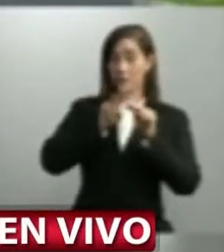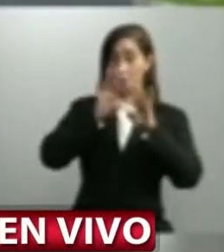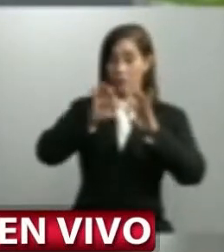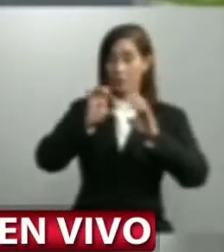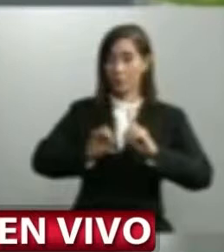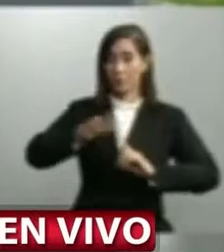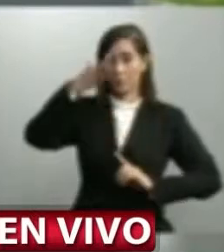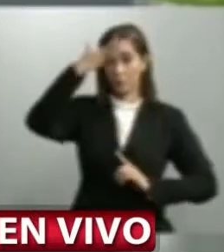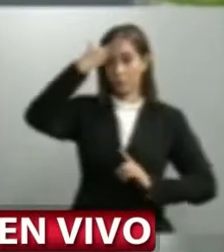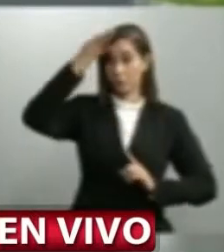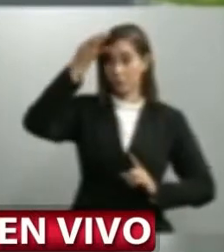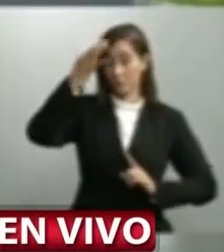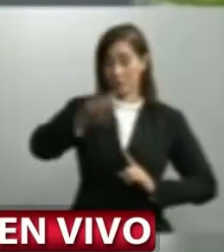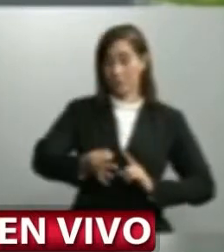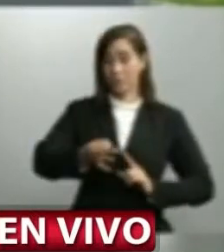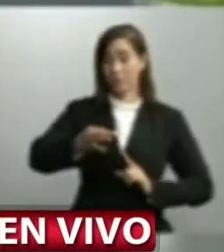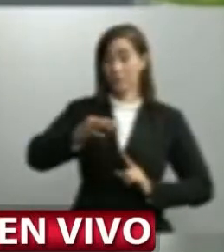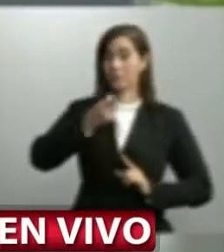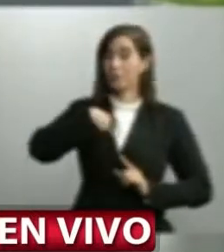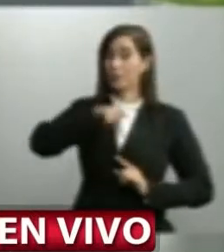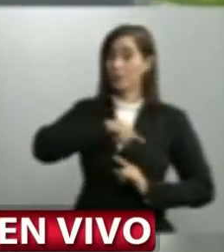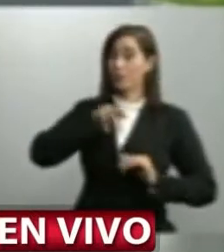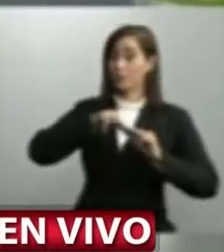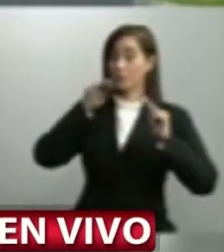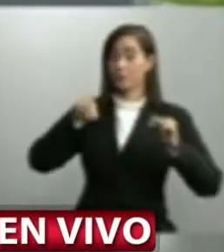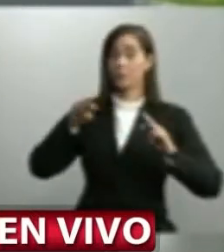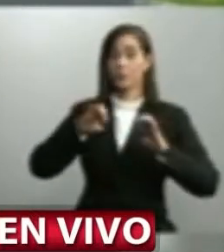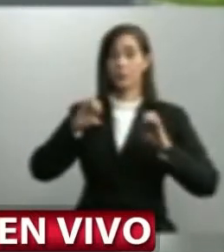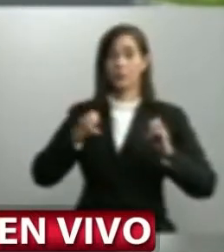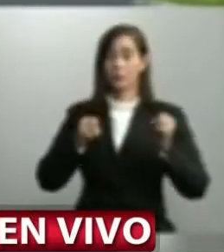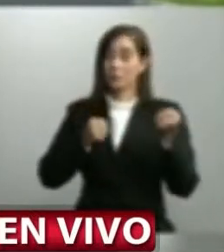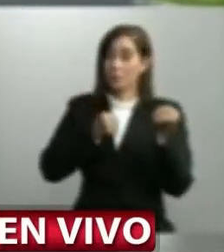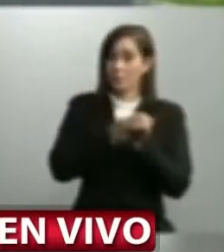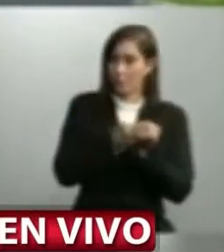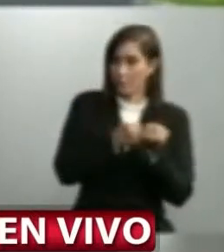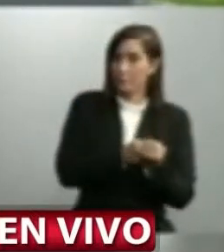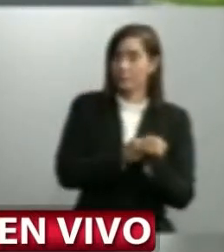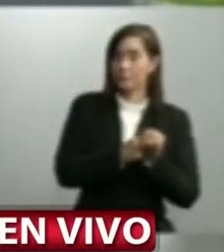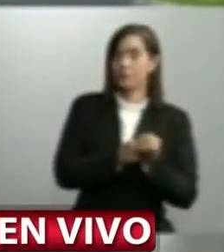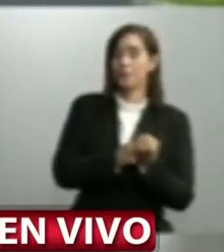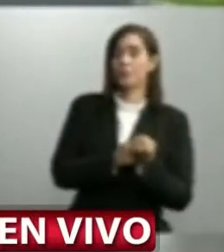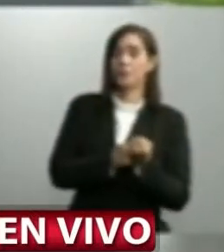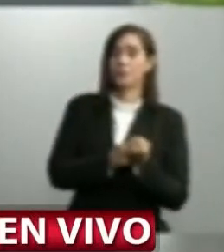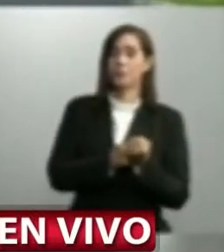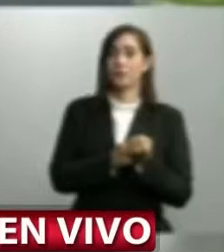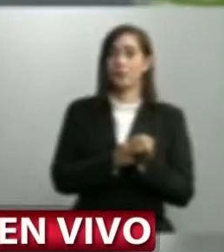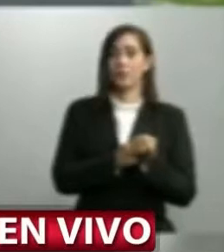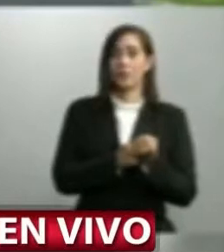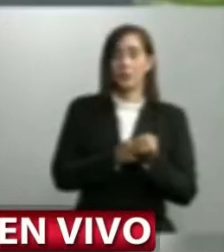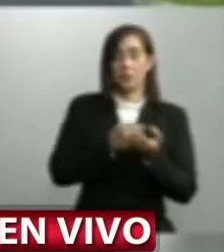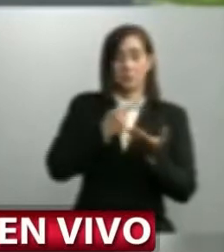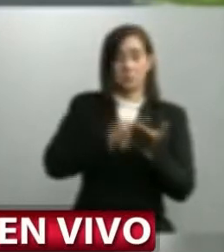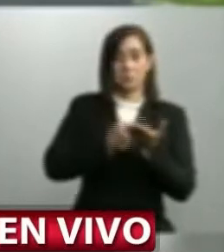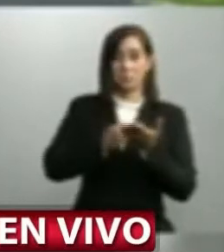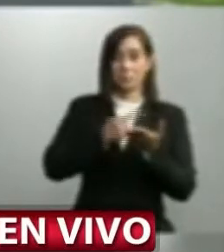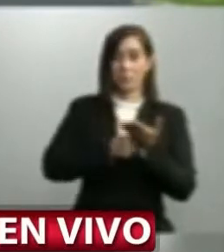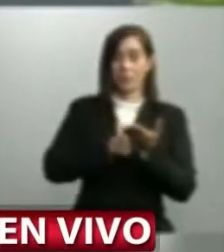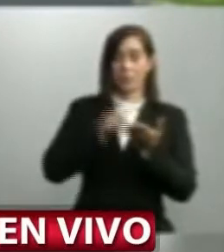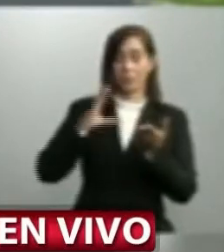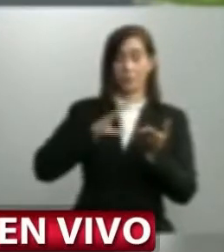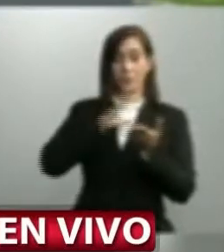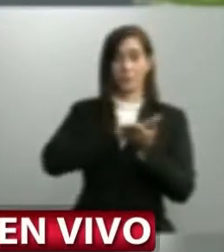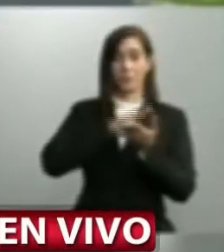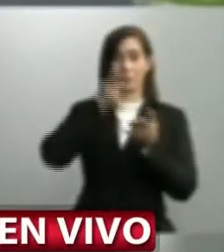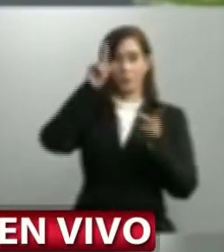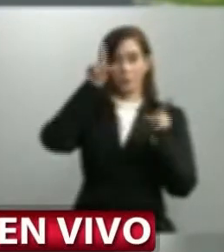Ministerio es parte de Educación. El Ministerio es parte de ese Consejo, y lo que se ha hecho es